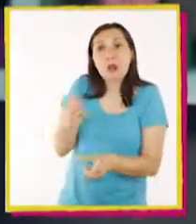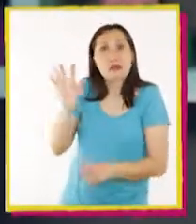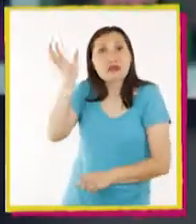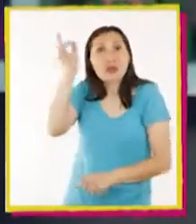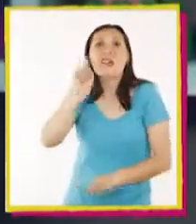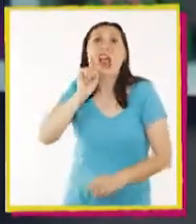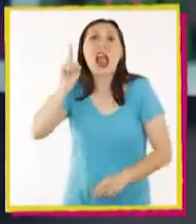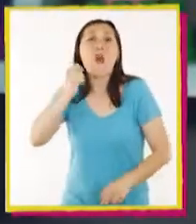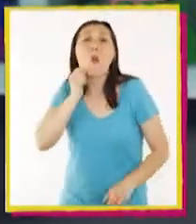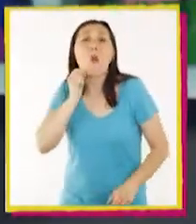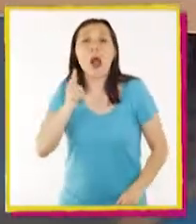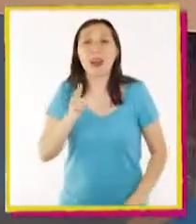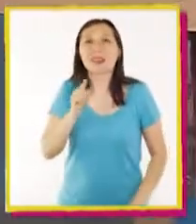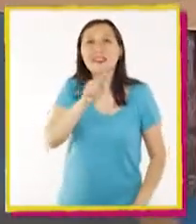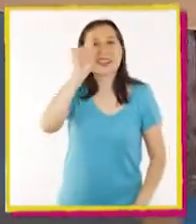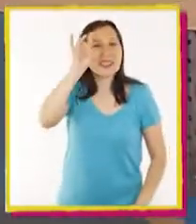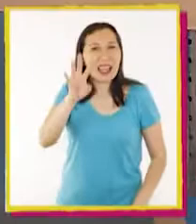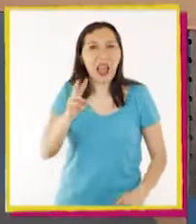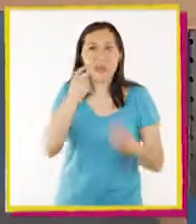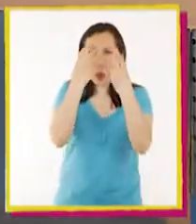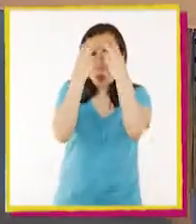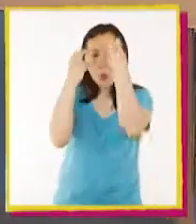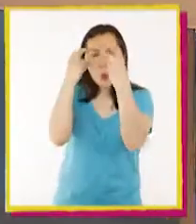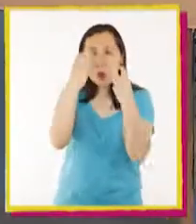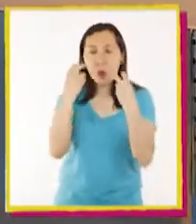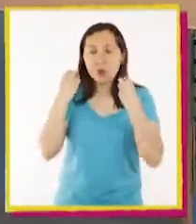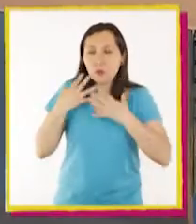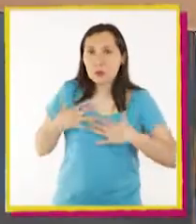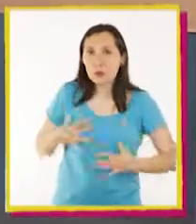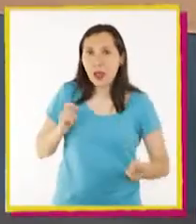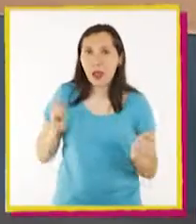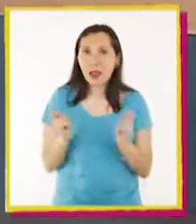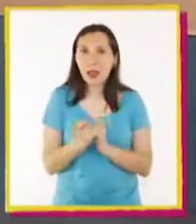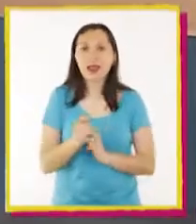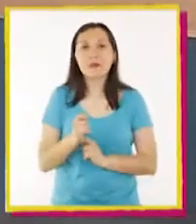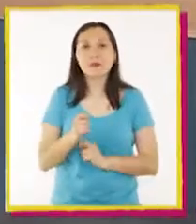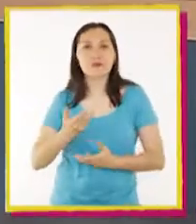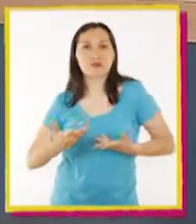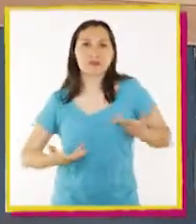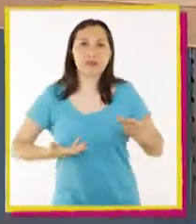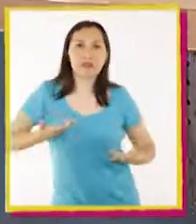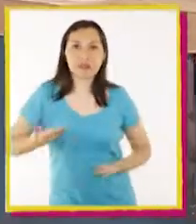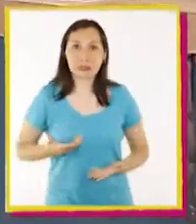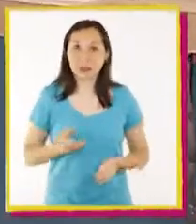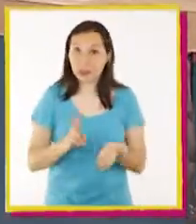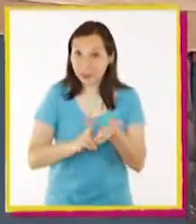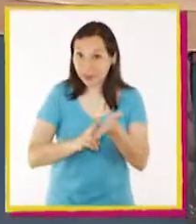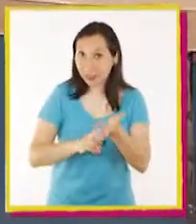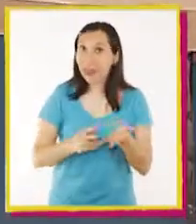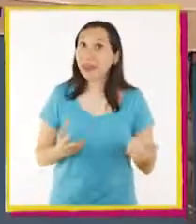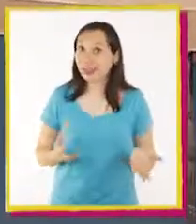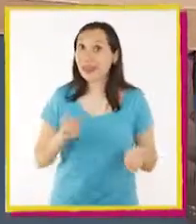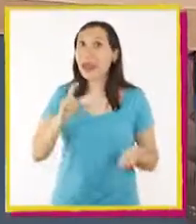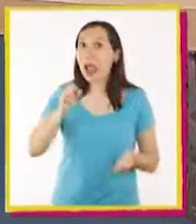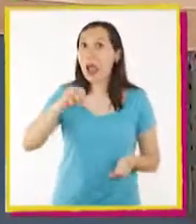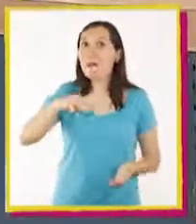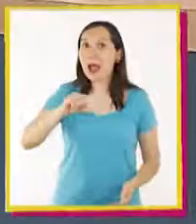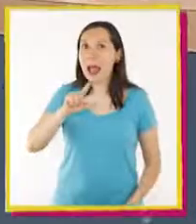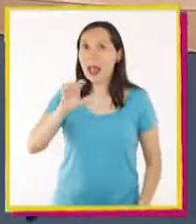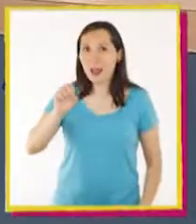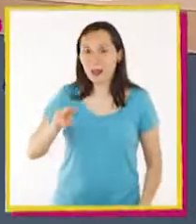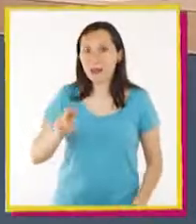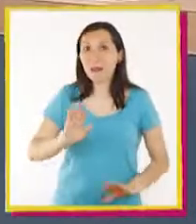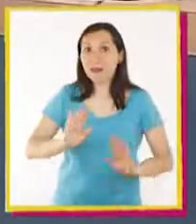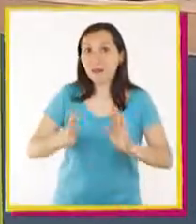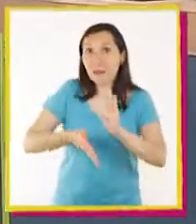adivinen qué es. Él sabe que es un camaleón y todo está en la actitud, ¿verdad? ¡Vamos! ¡No